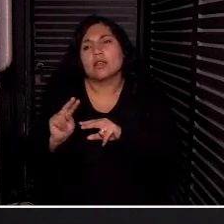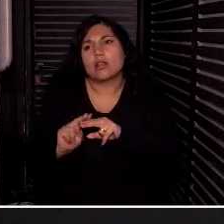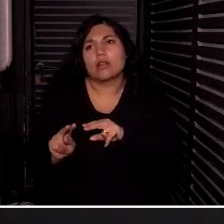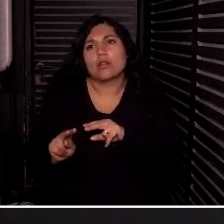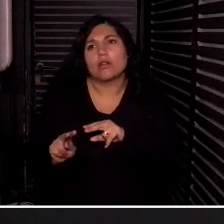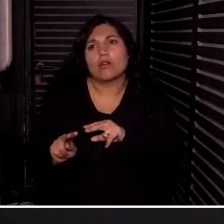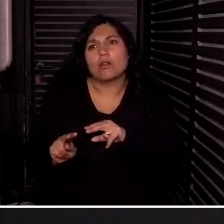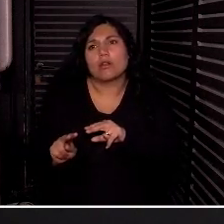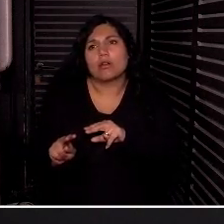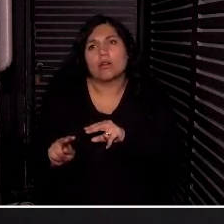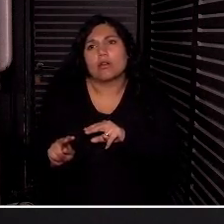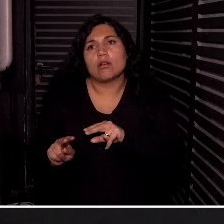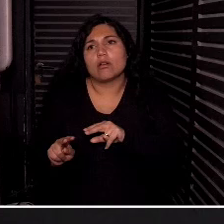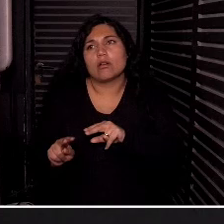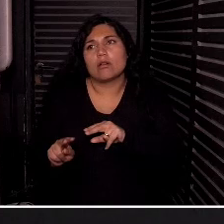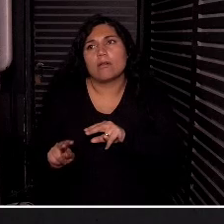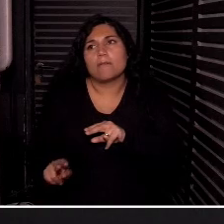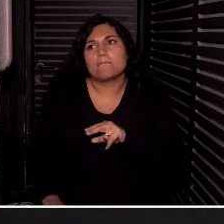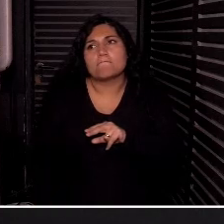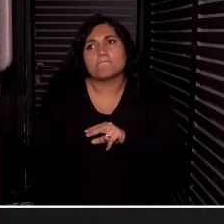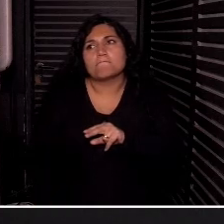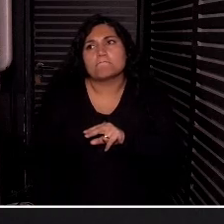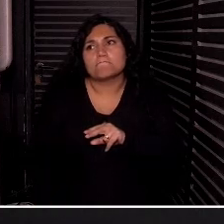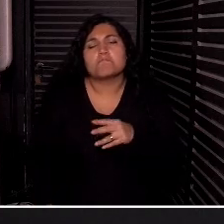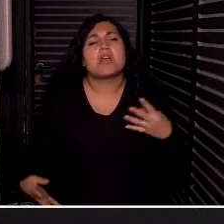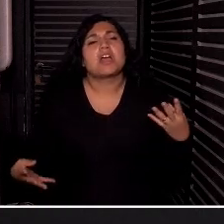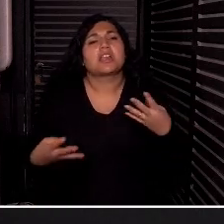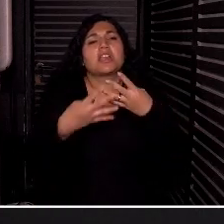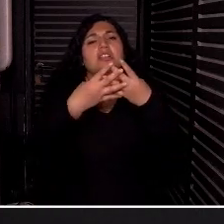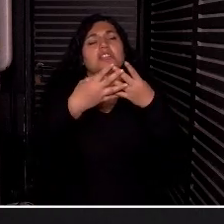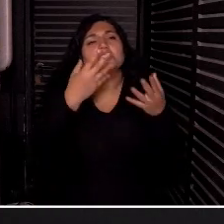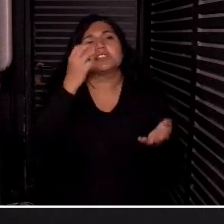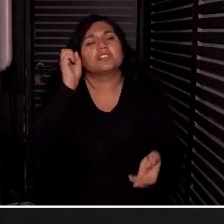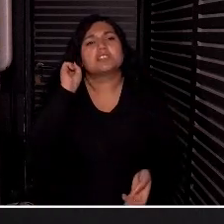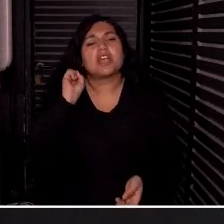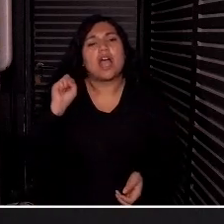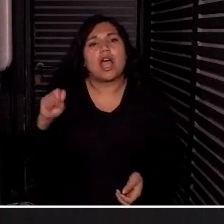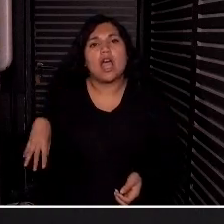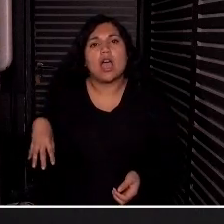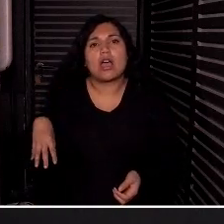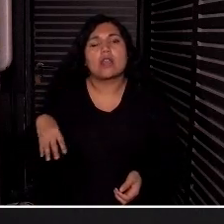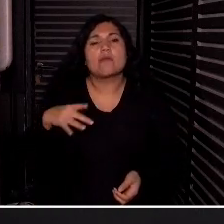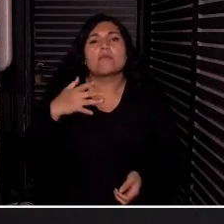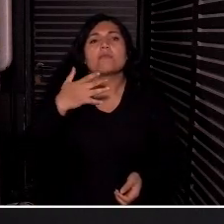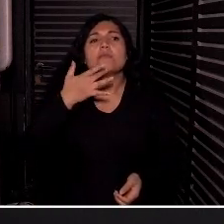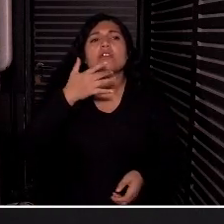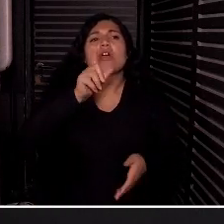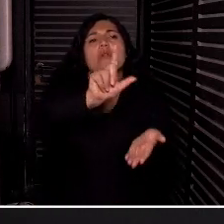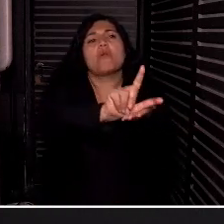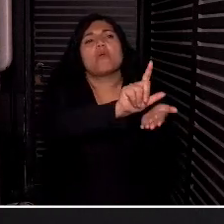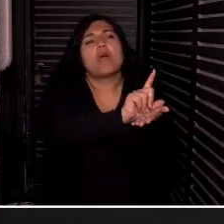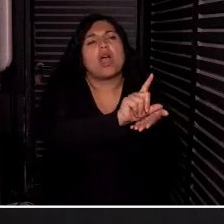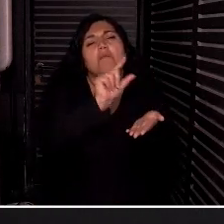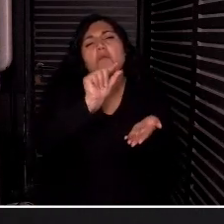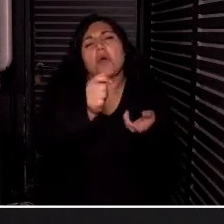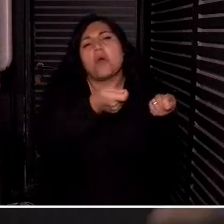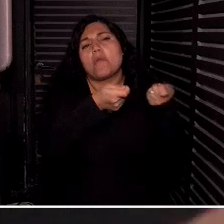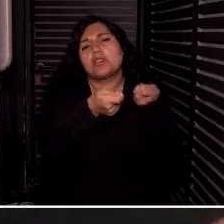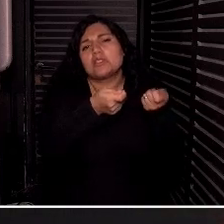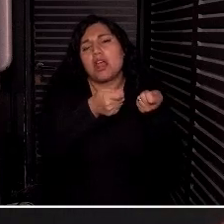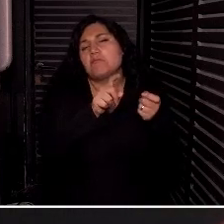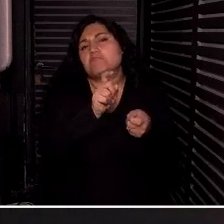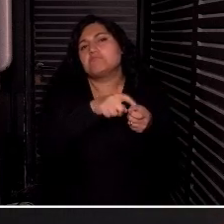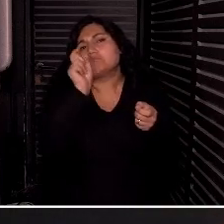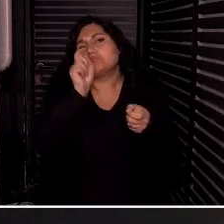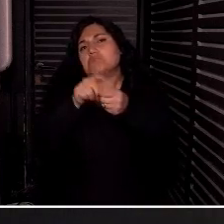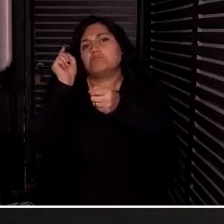yo tengo 150 sacar mi red cierto porque no y no llegar a ciertos lugares porque no es comercialmente atractivo naturalmente es